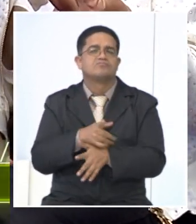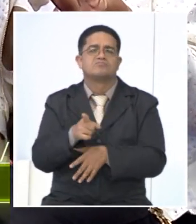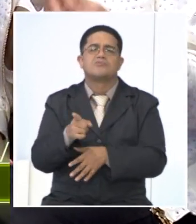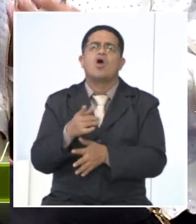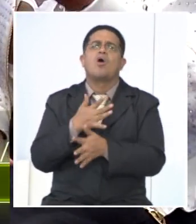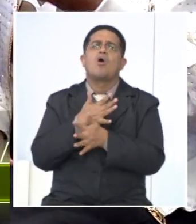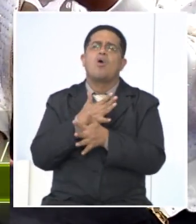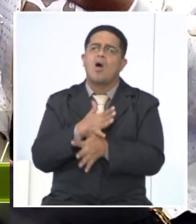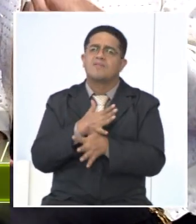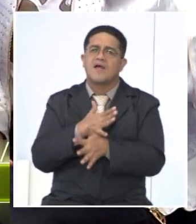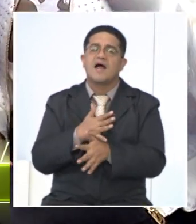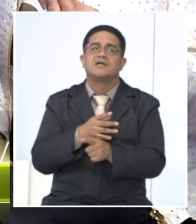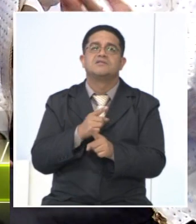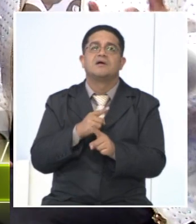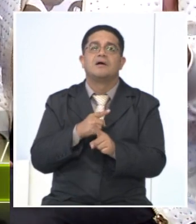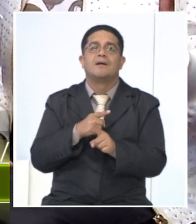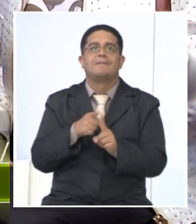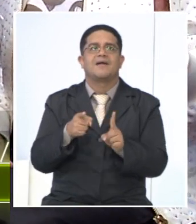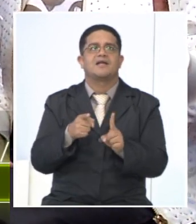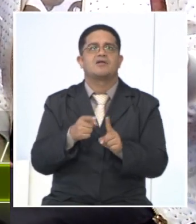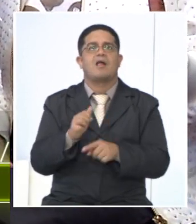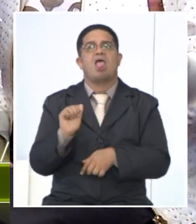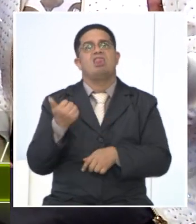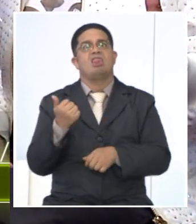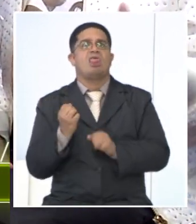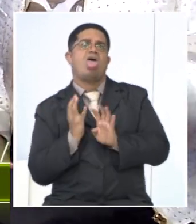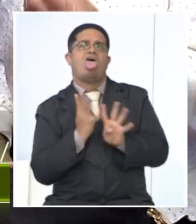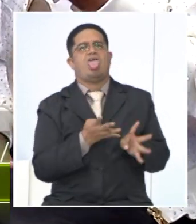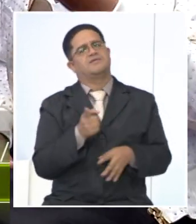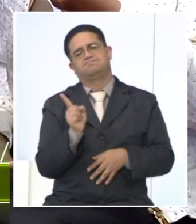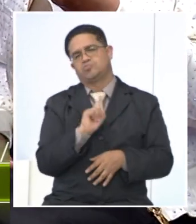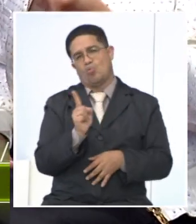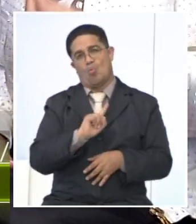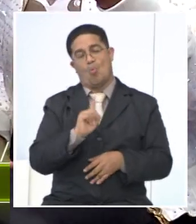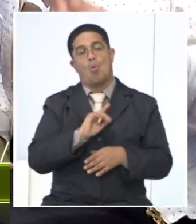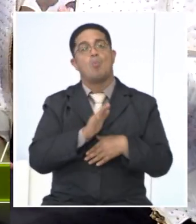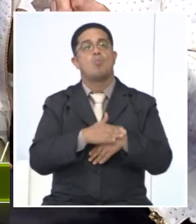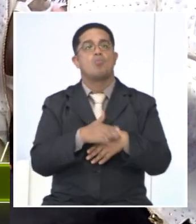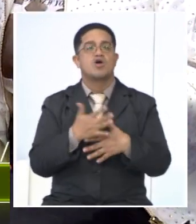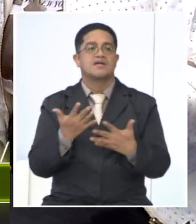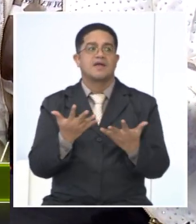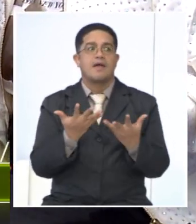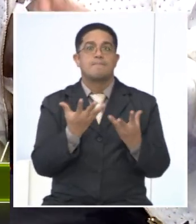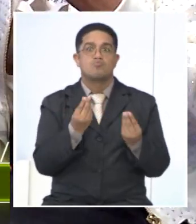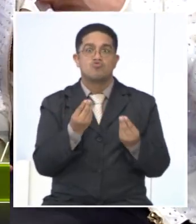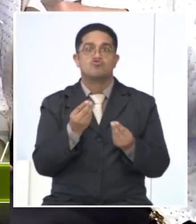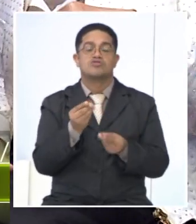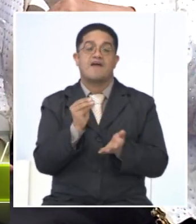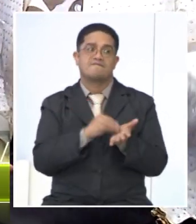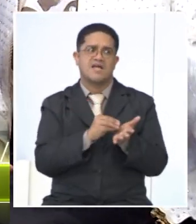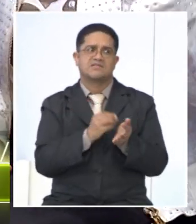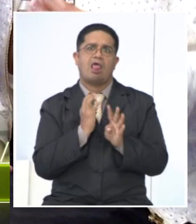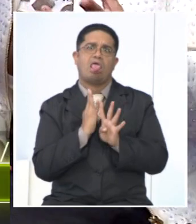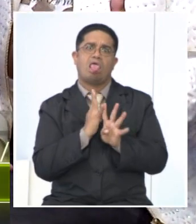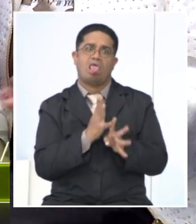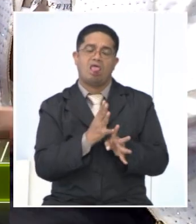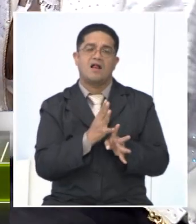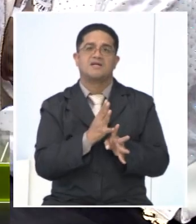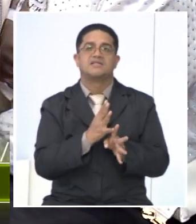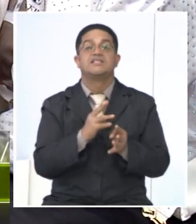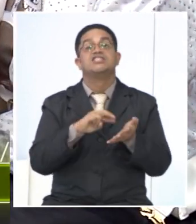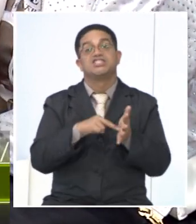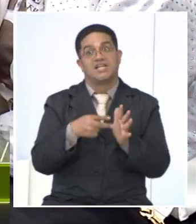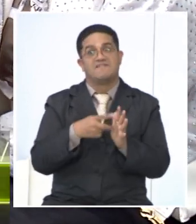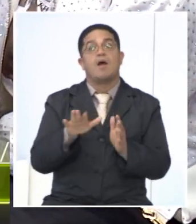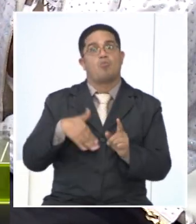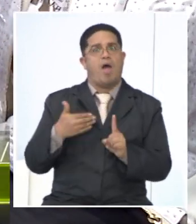contacto, pero no tengamos 10 contactos, por favor, porque el número de contactos nos va a decir el nivel de infección